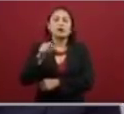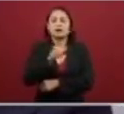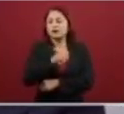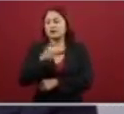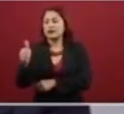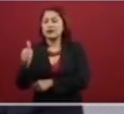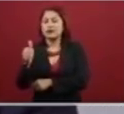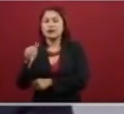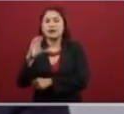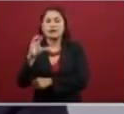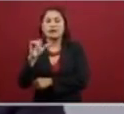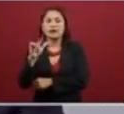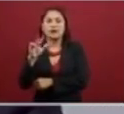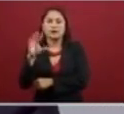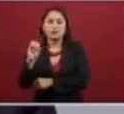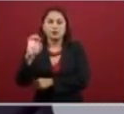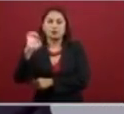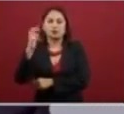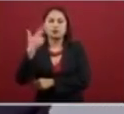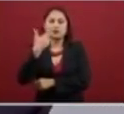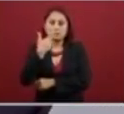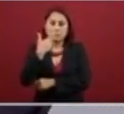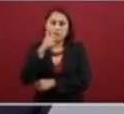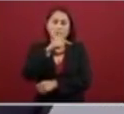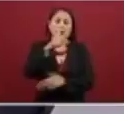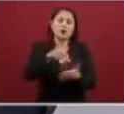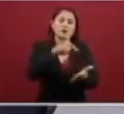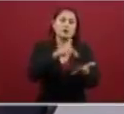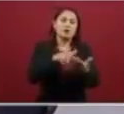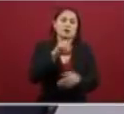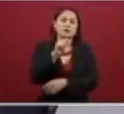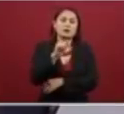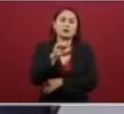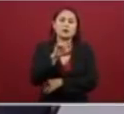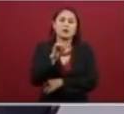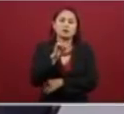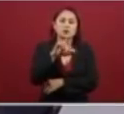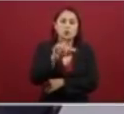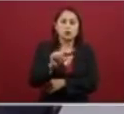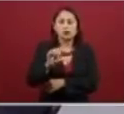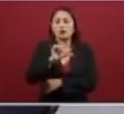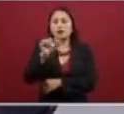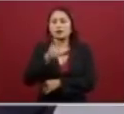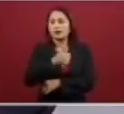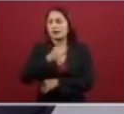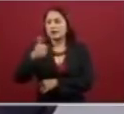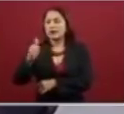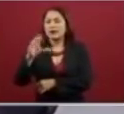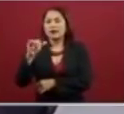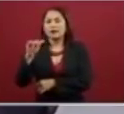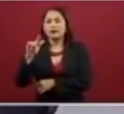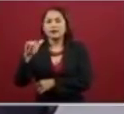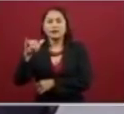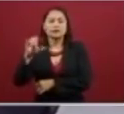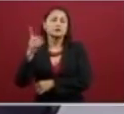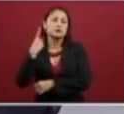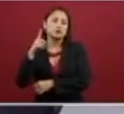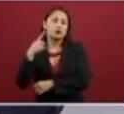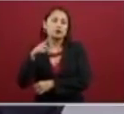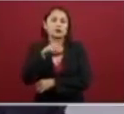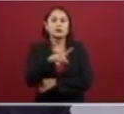Chihuahua, de Tamazula a Canelas, Durango, de Jesús María,